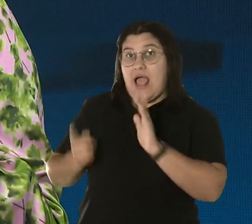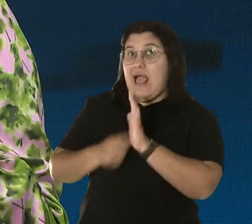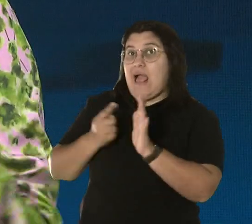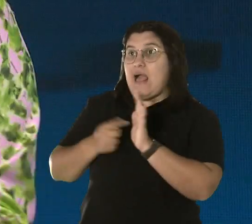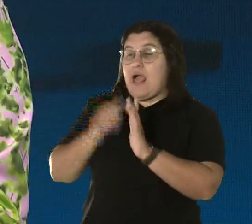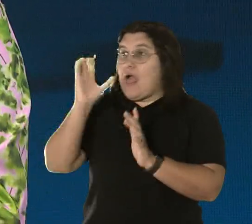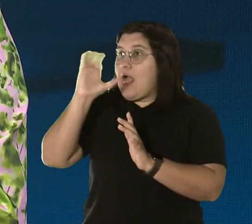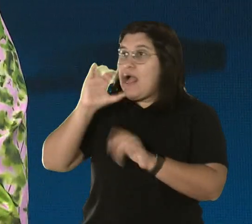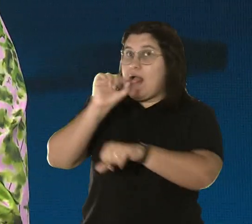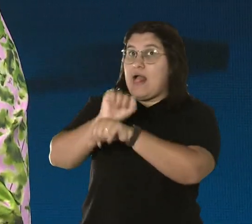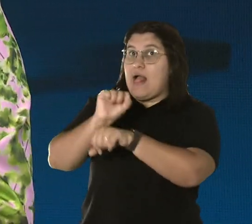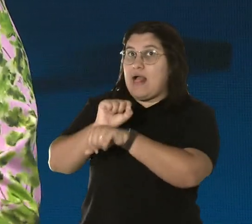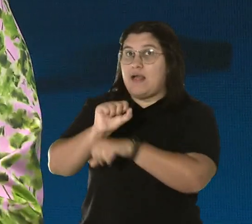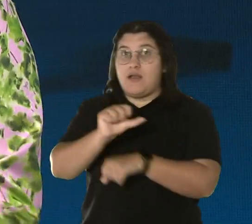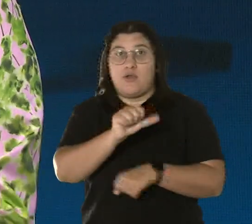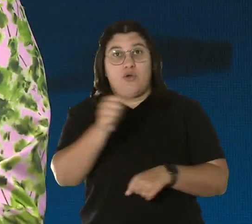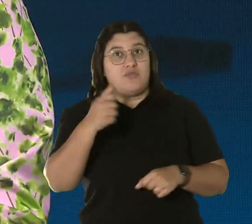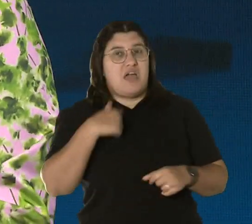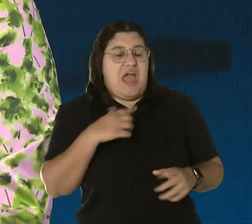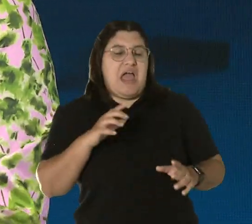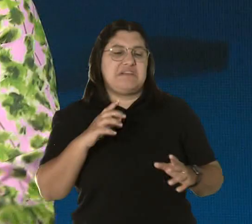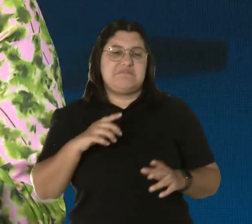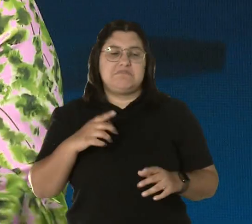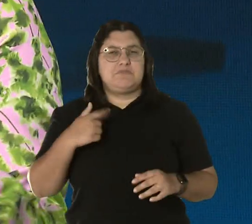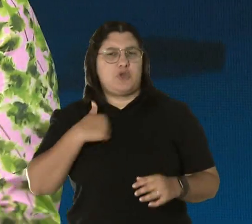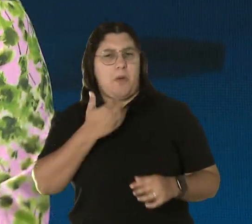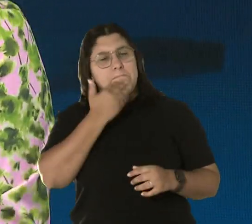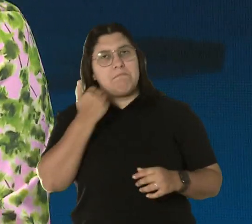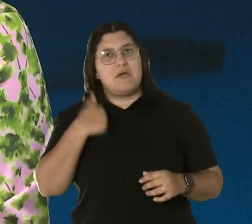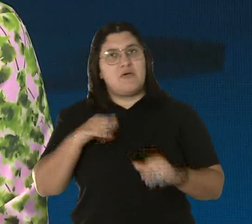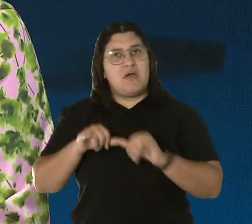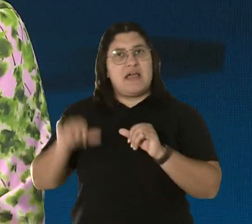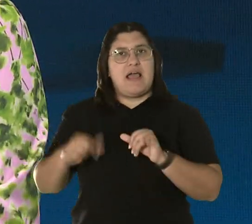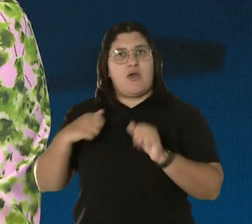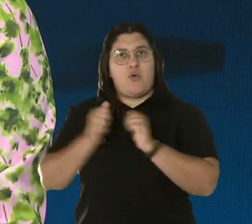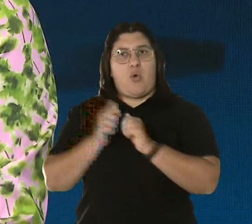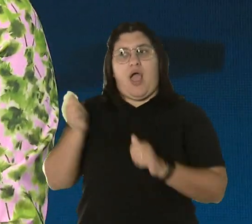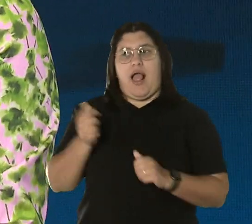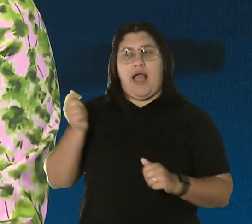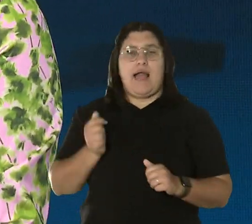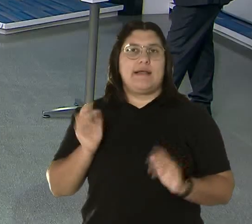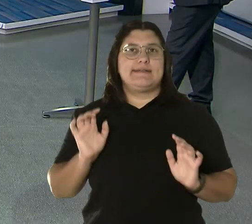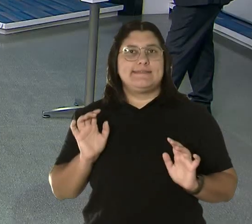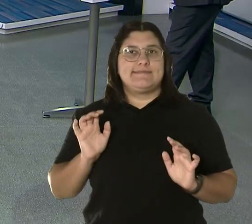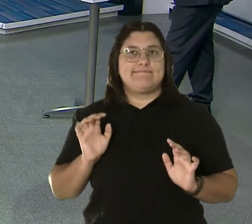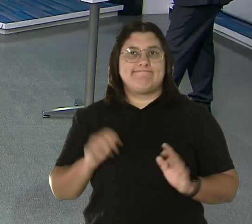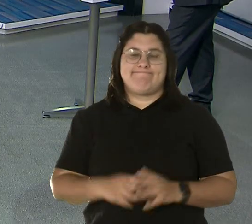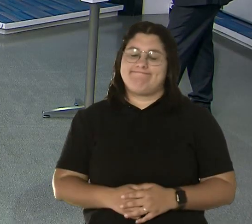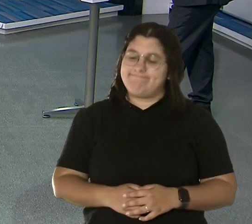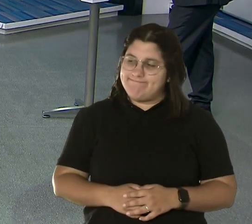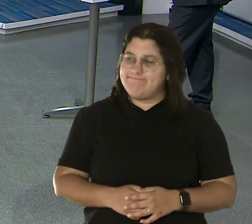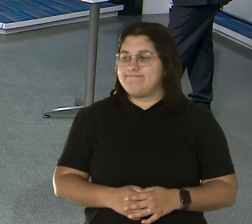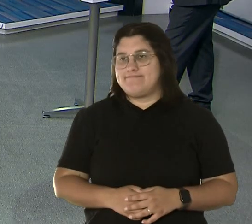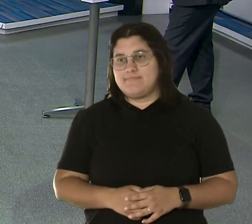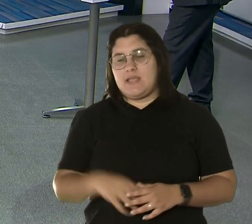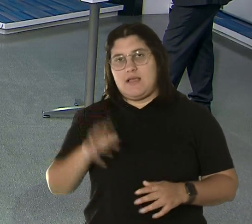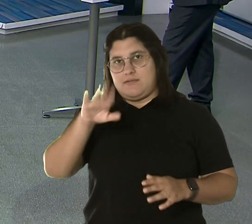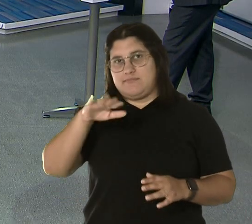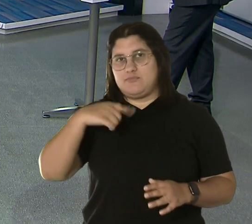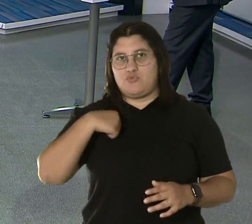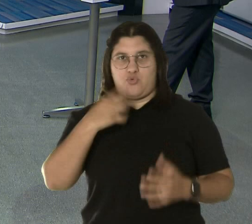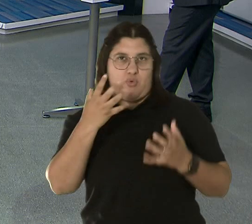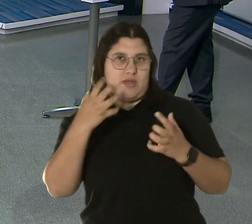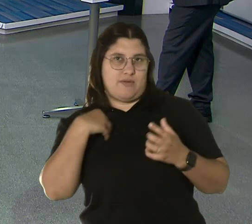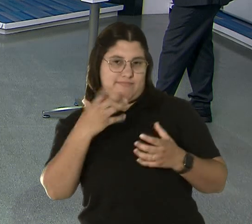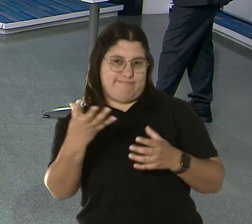búsqueda de trabajo y otros no quieren levantarse porque dicen, mira, estoy mejor en mi casa con los beneficios que recibo. Mira, yo quiero traer